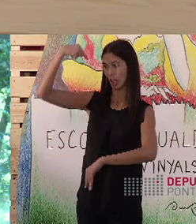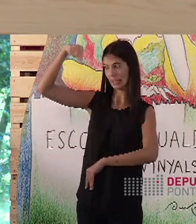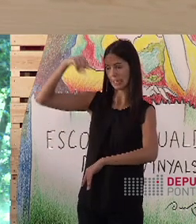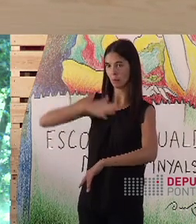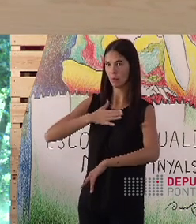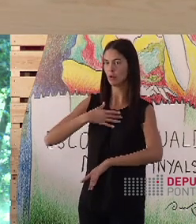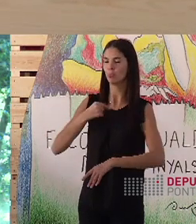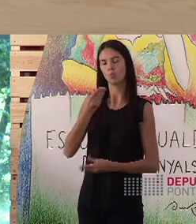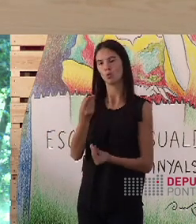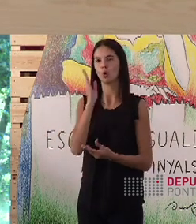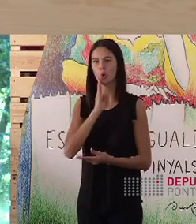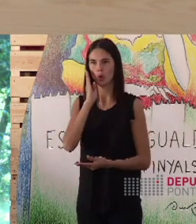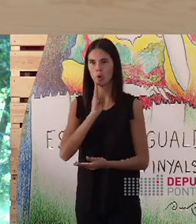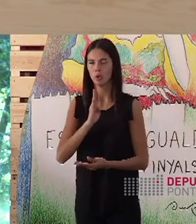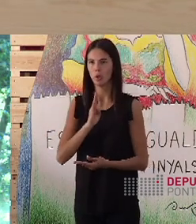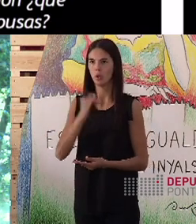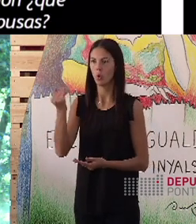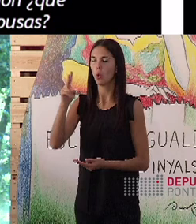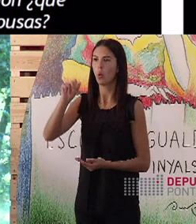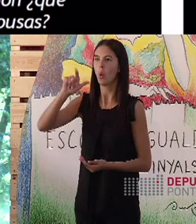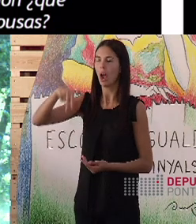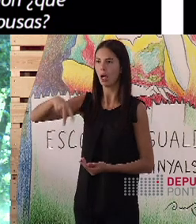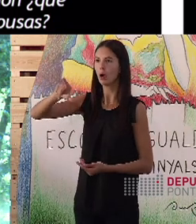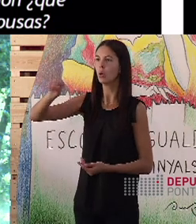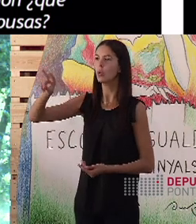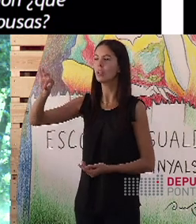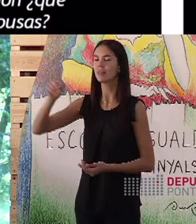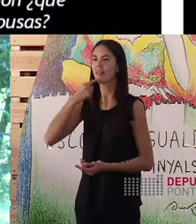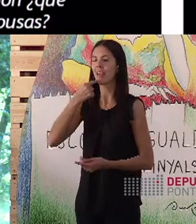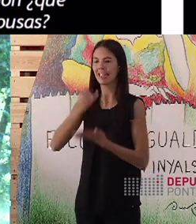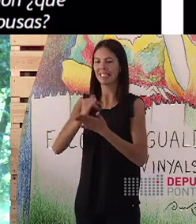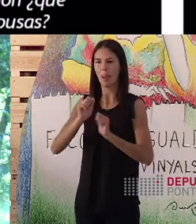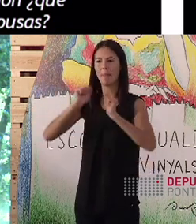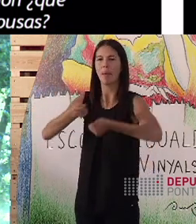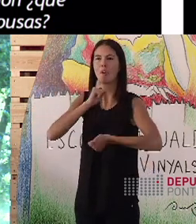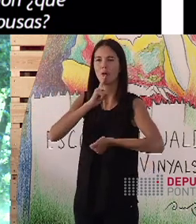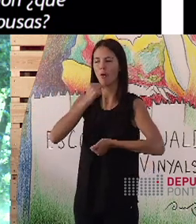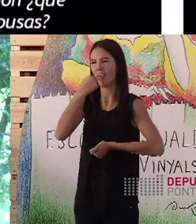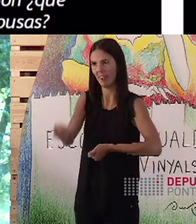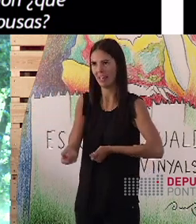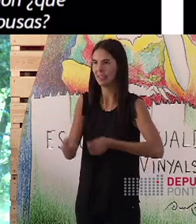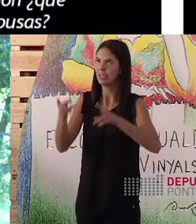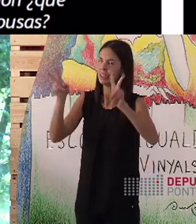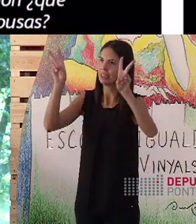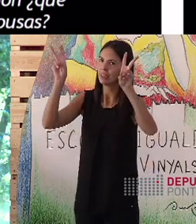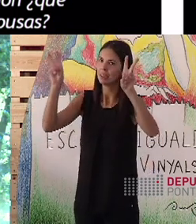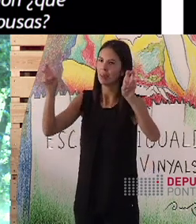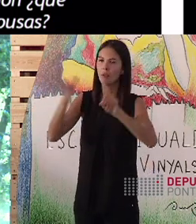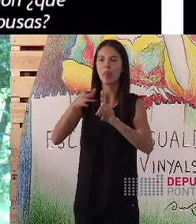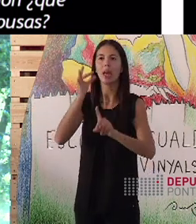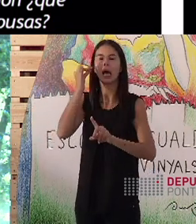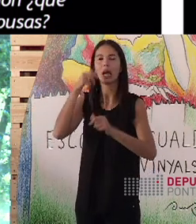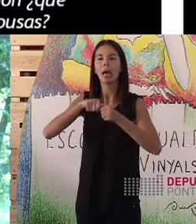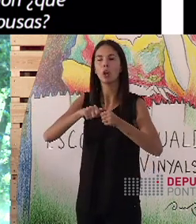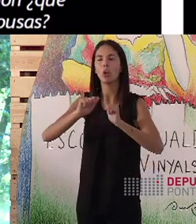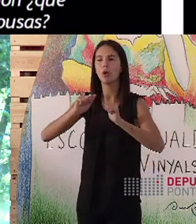cariño, que é Juan Luis Pintos, e que falaba, e sempre empezaba as súas clases dicindo... Eu creo que no tema da violencia de xénero creo que é fundamental